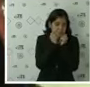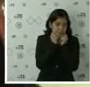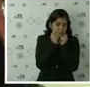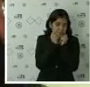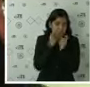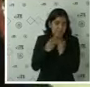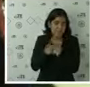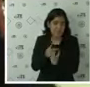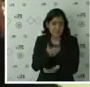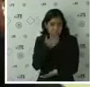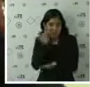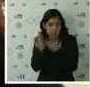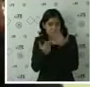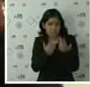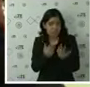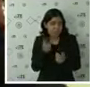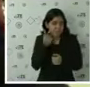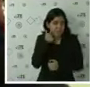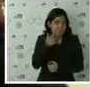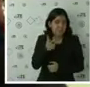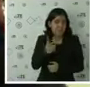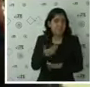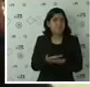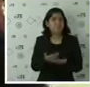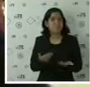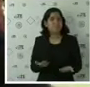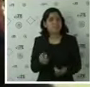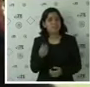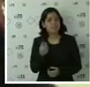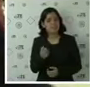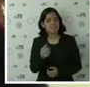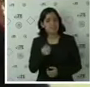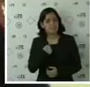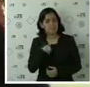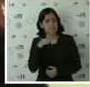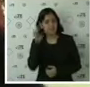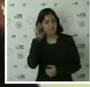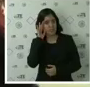este último punto es algo en lo que se tiene que trabajar, que